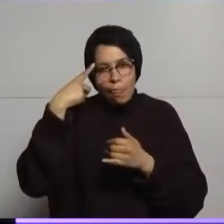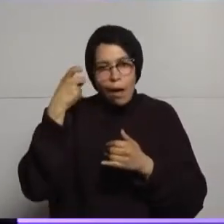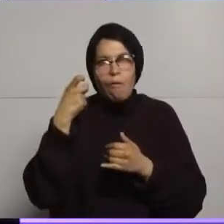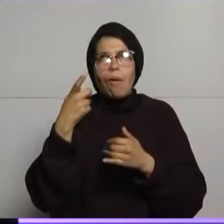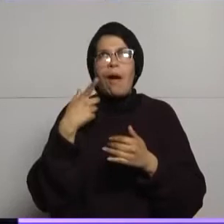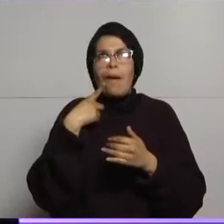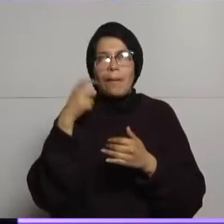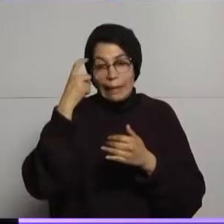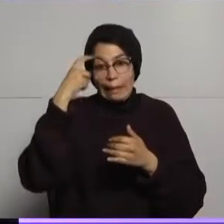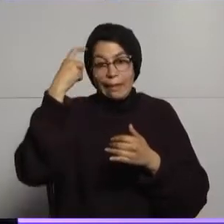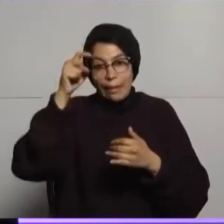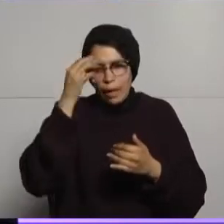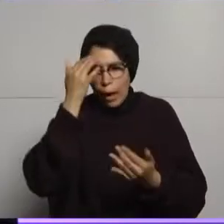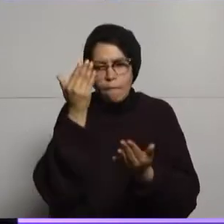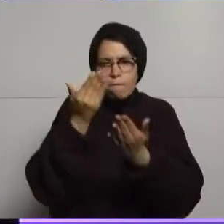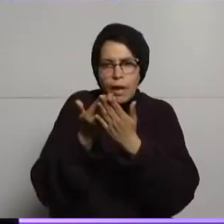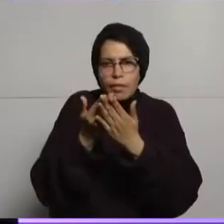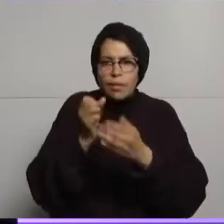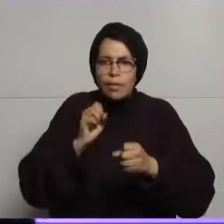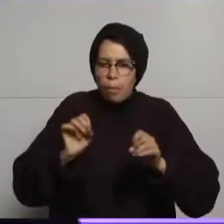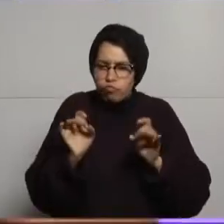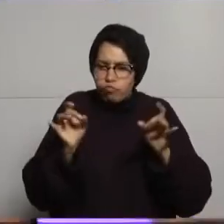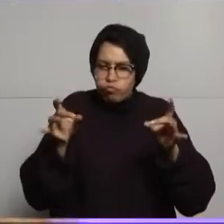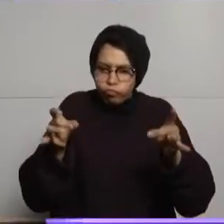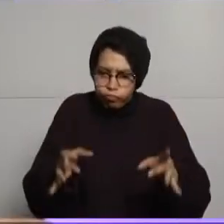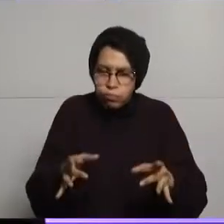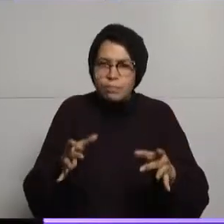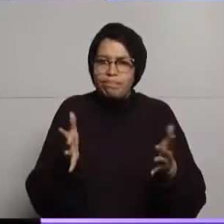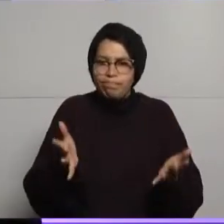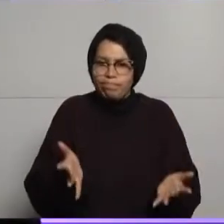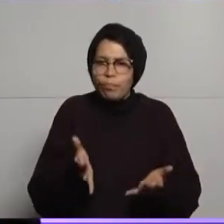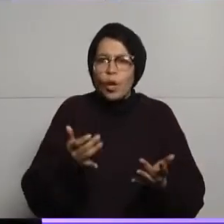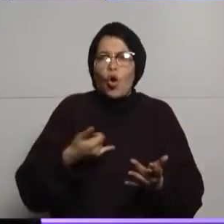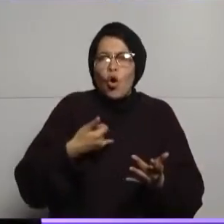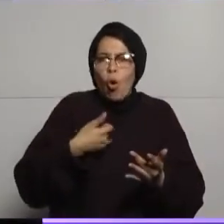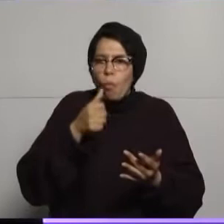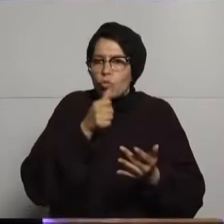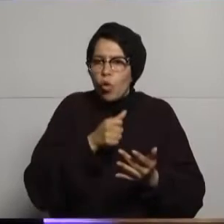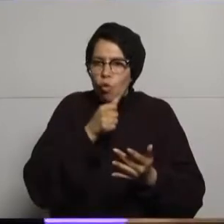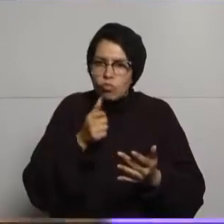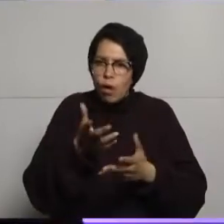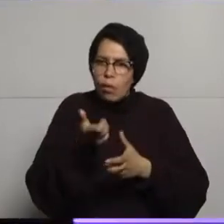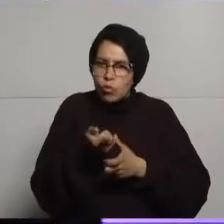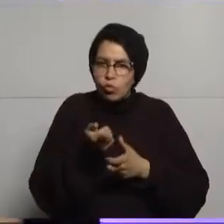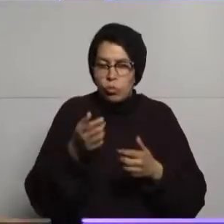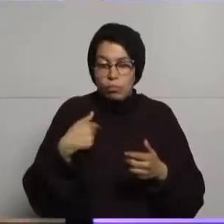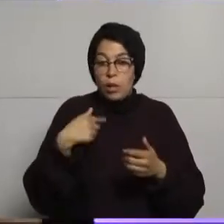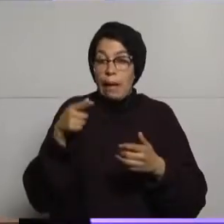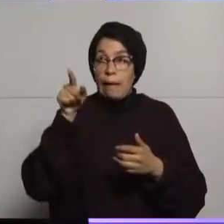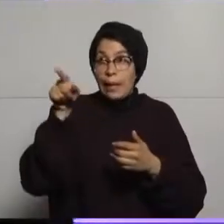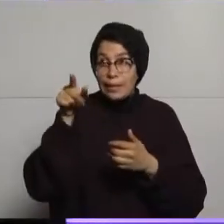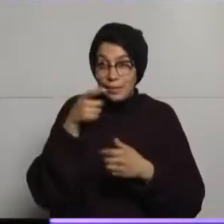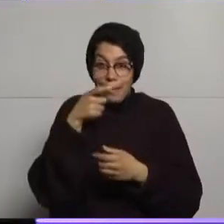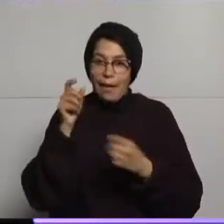pandemia. Entonces, mientras estaban hablando allá en España al respecto, yo sola acá